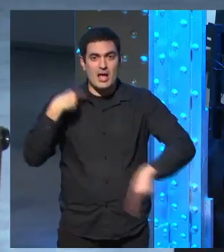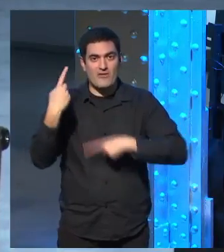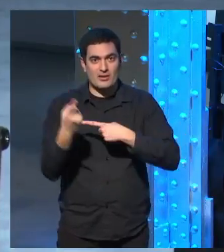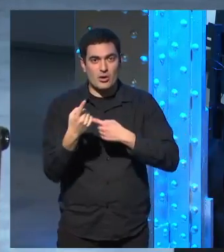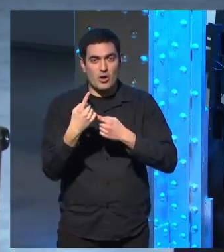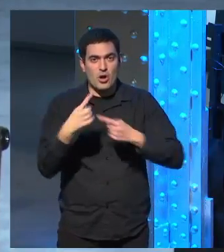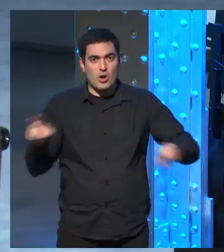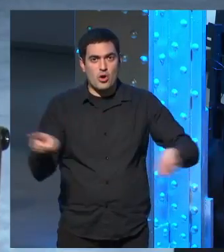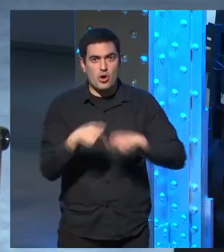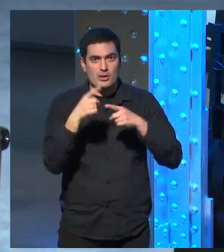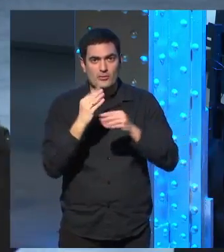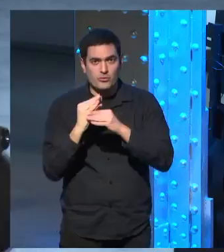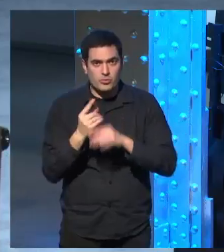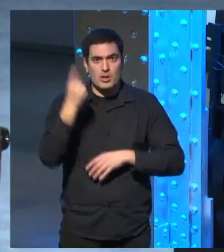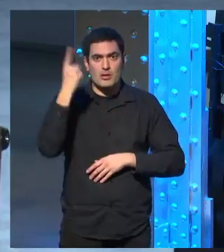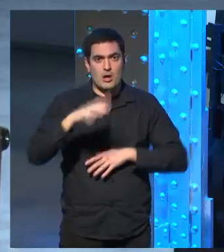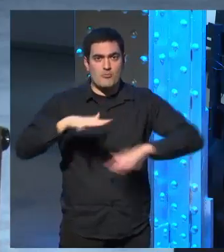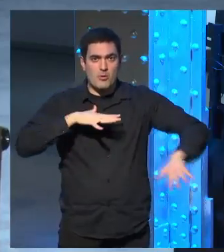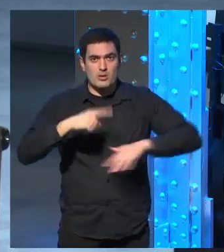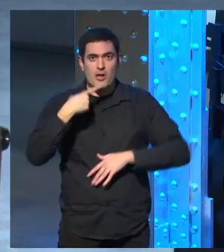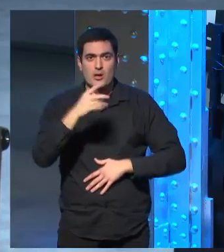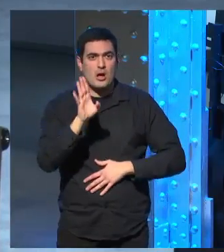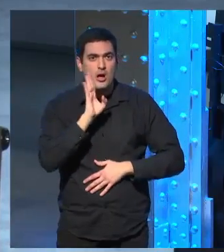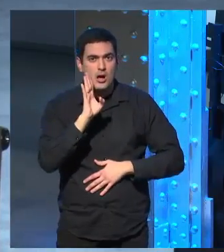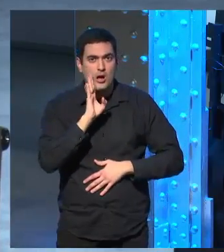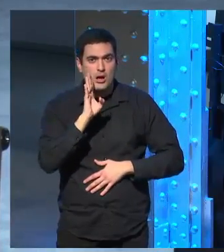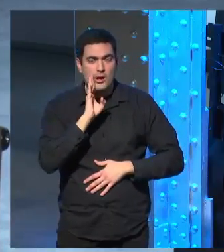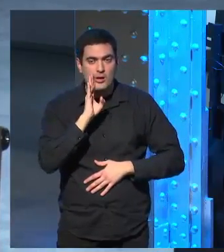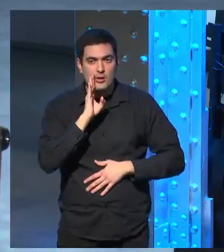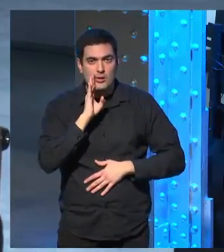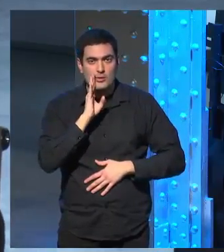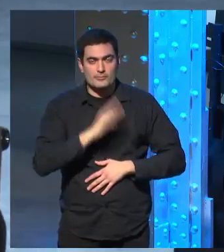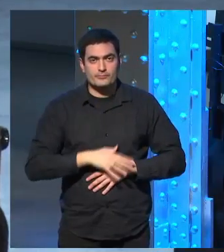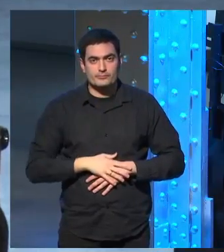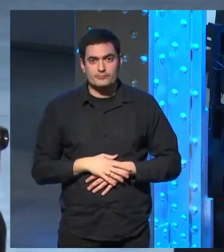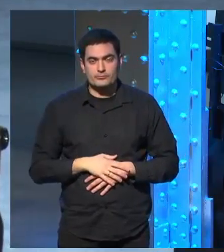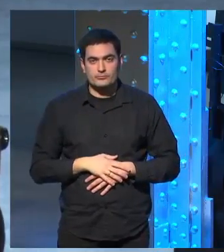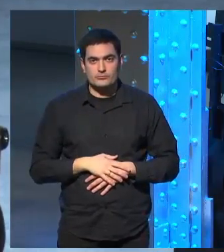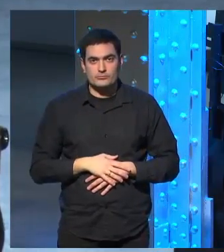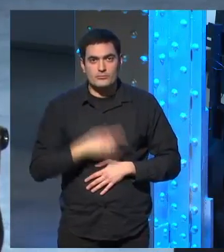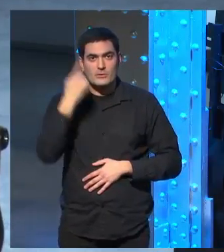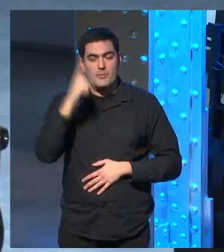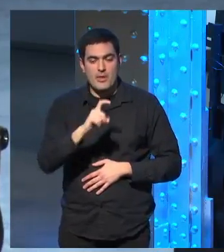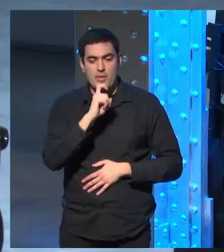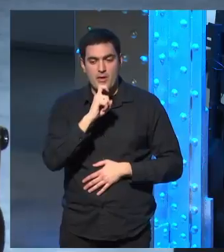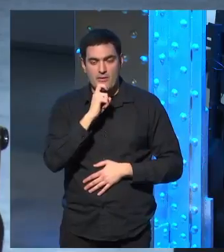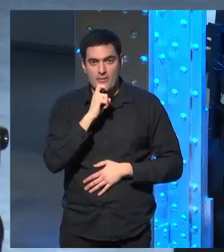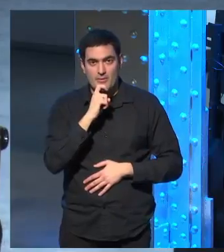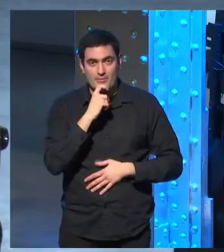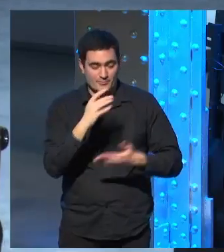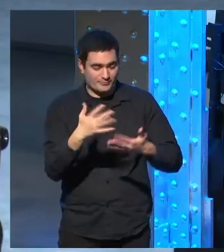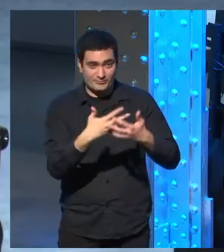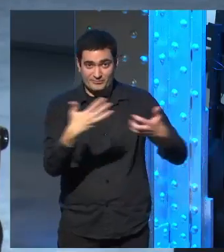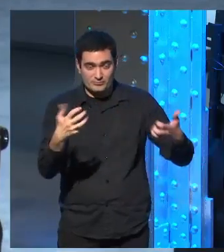orquestación, instrumentales y demás. Y el último movimiento, como ya hemos dicho antes, es una danza frenética, una de las páginas más también difíciles técnicamente